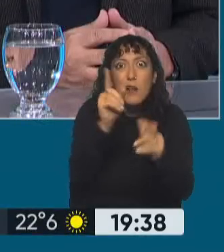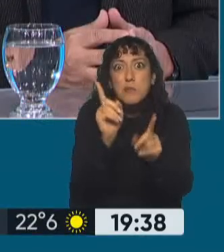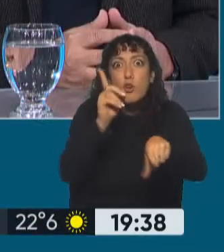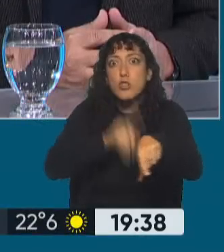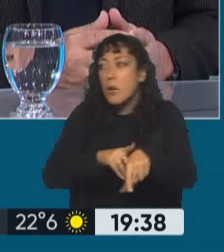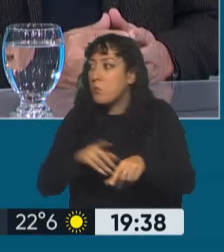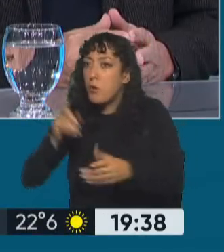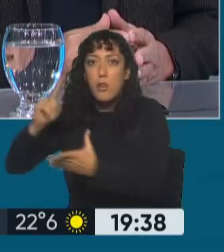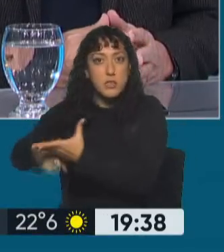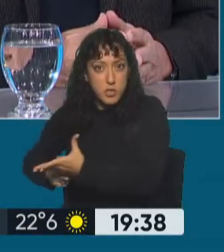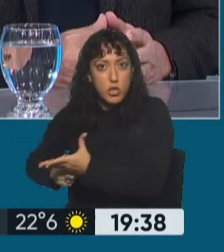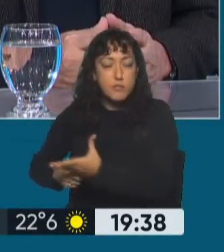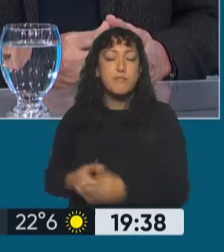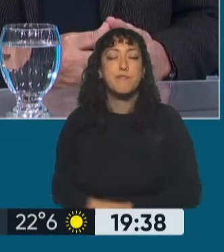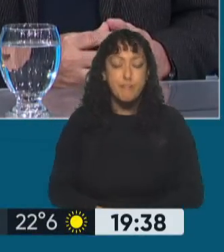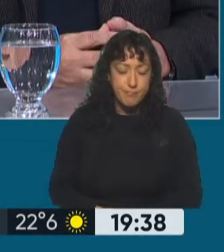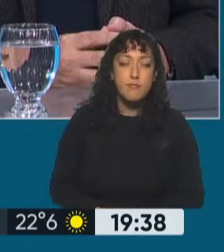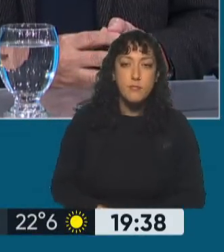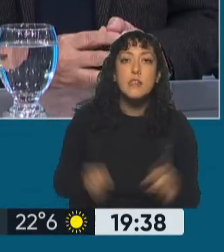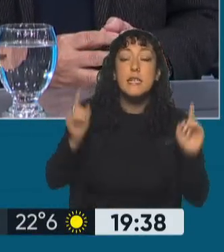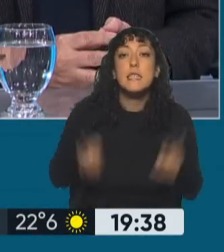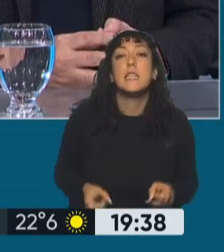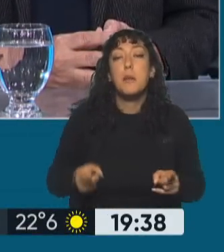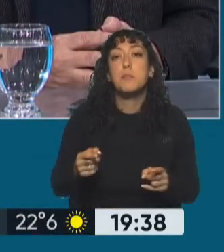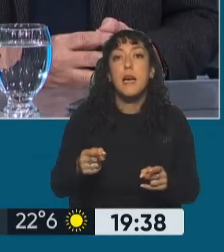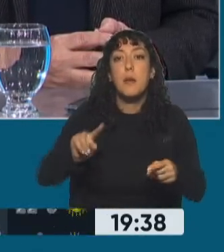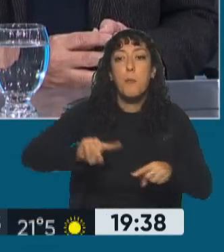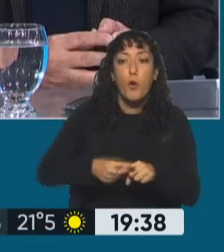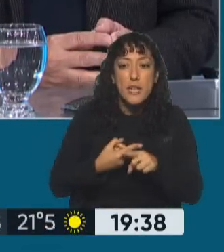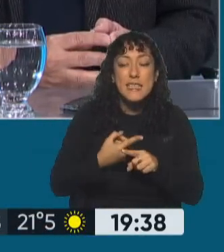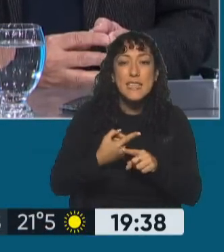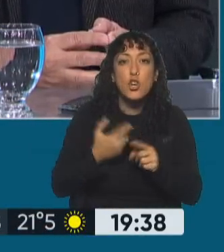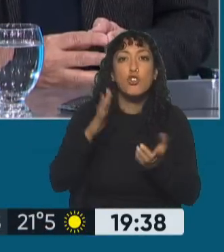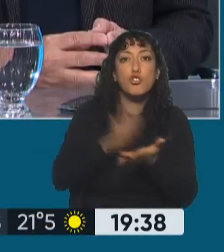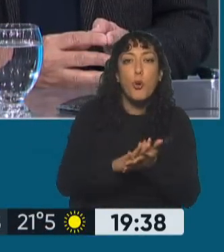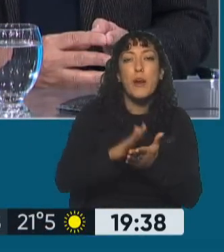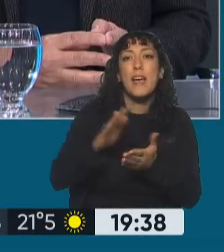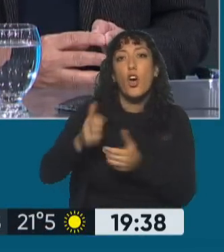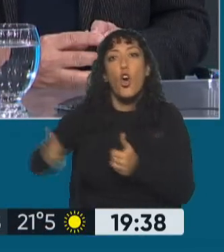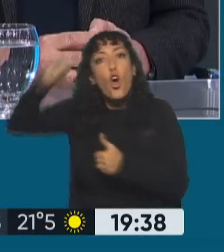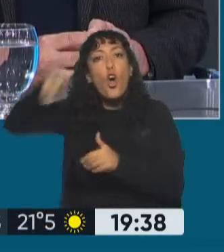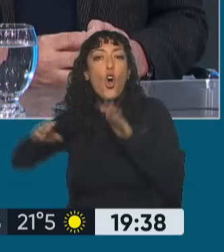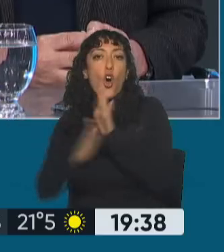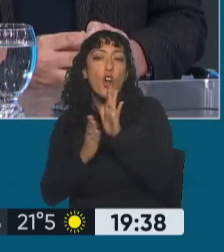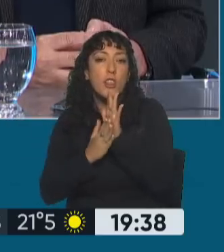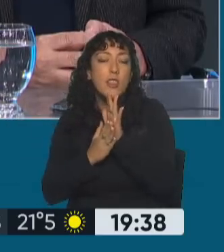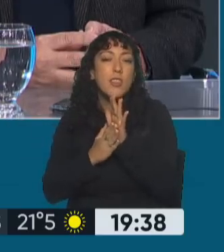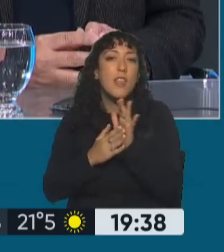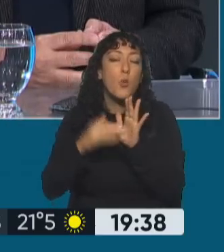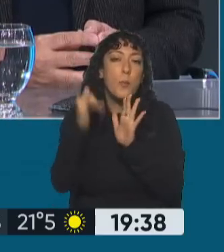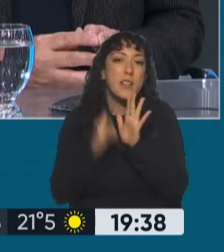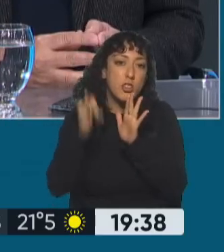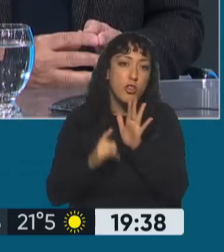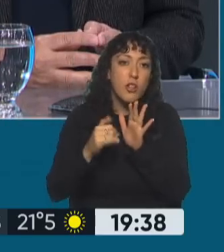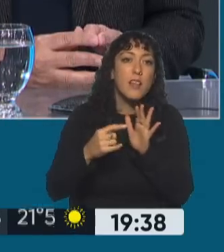Justicia. Eso no es menor. Y otro dato también que habla de la política y también de los argumentos de la Corte tiene que ver con que citan el fallo